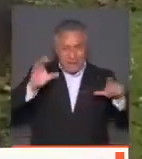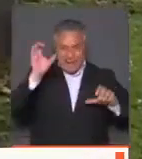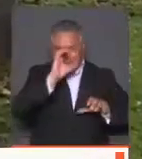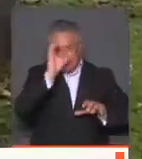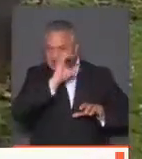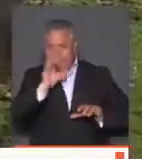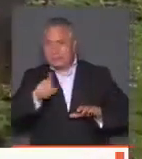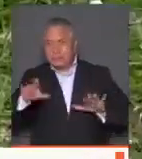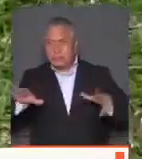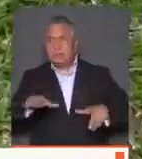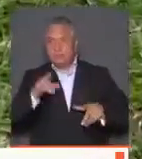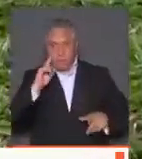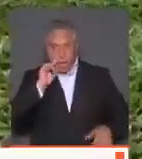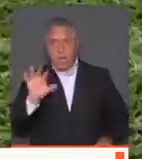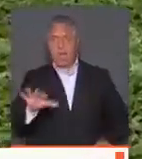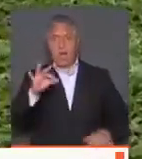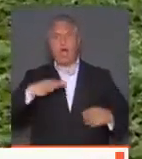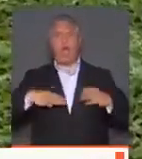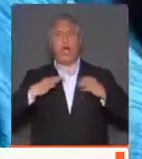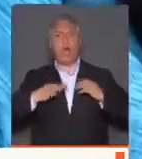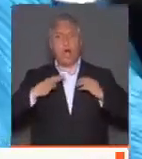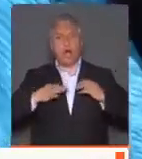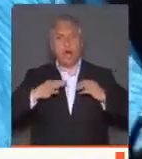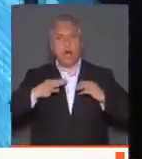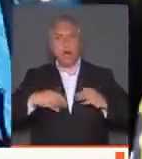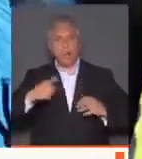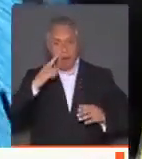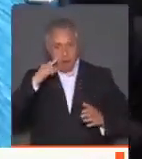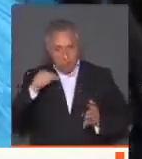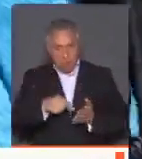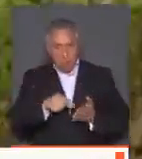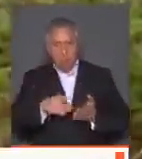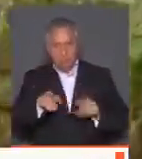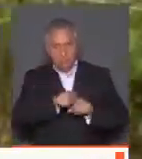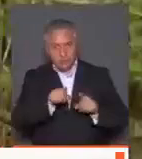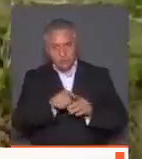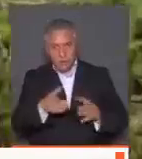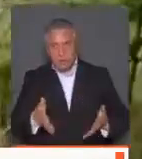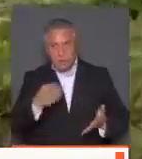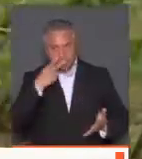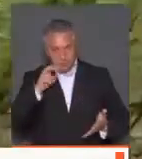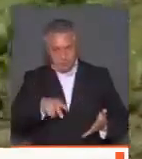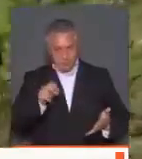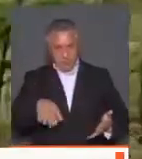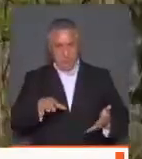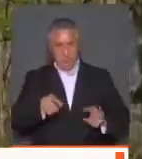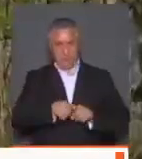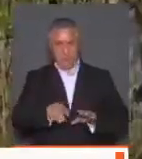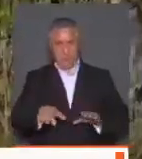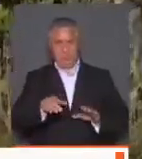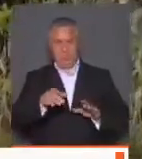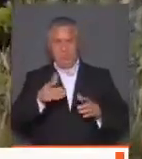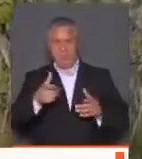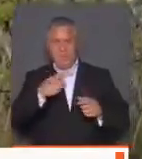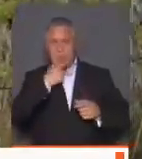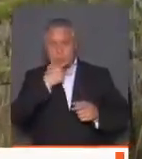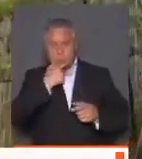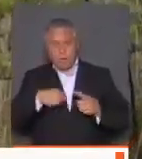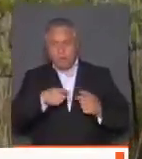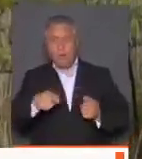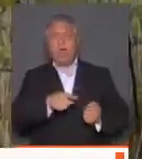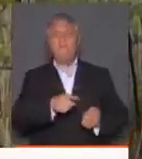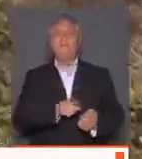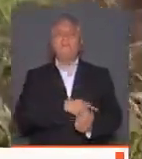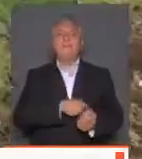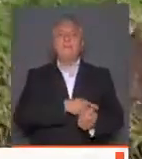encontraron ropas con rastros biológicos y osamentas que tras ser retiradas por la pdi según los familiares la